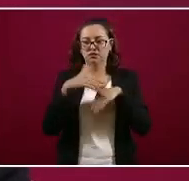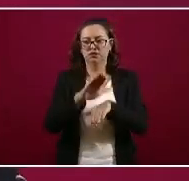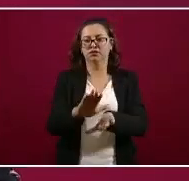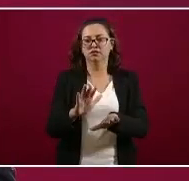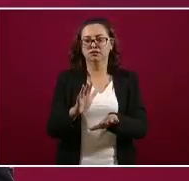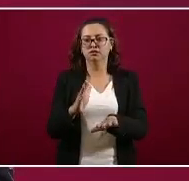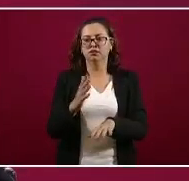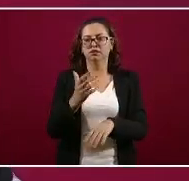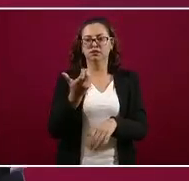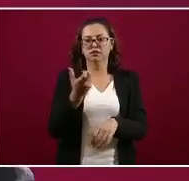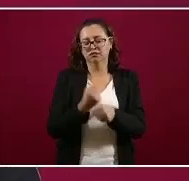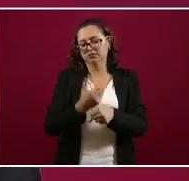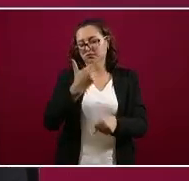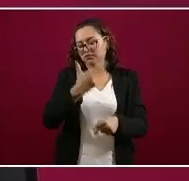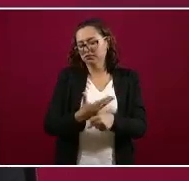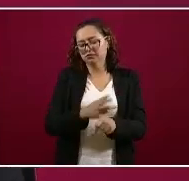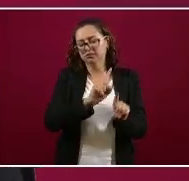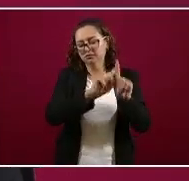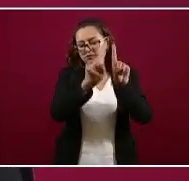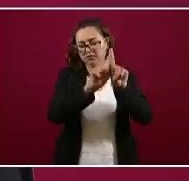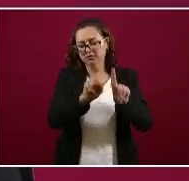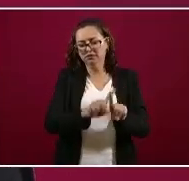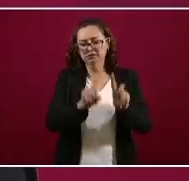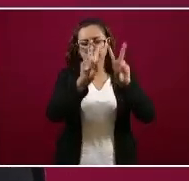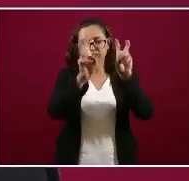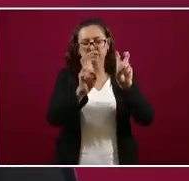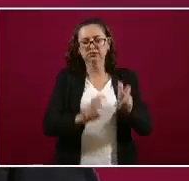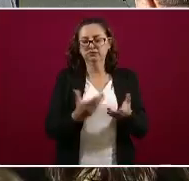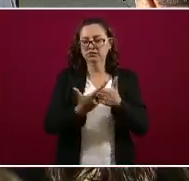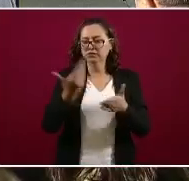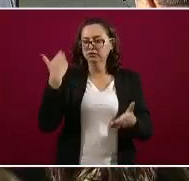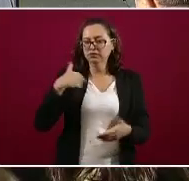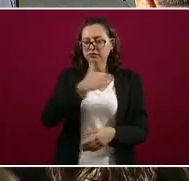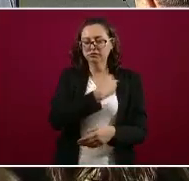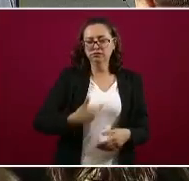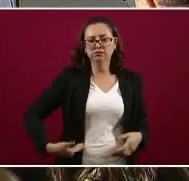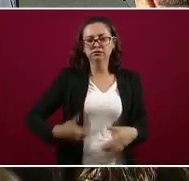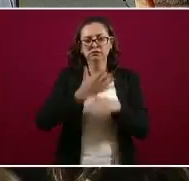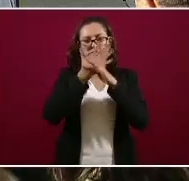perdón de la secretaria como lo ha indicado el señor presidente